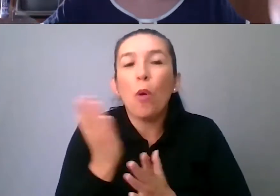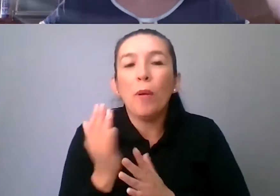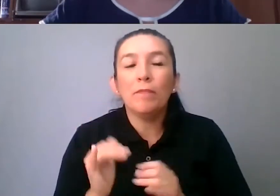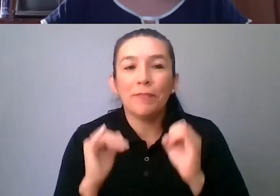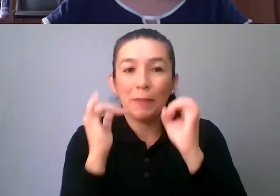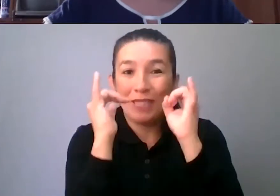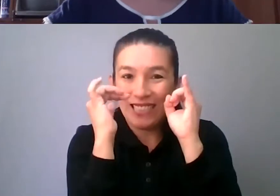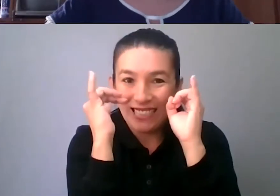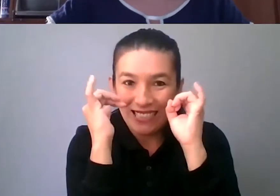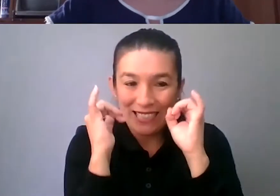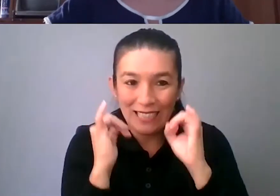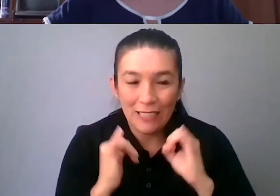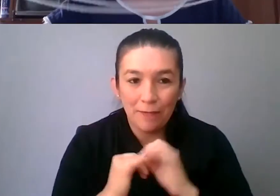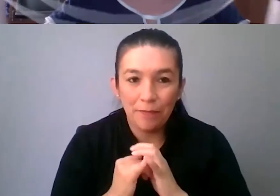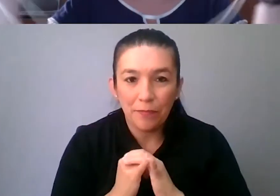Estiran.